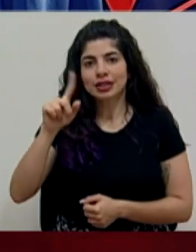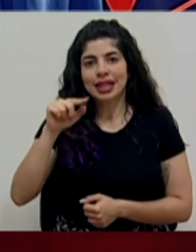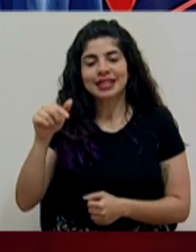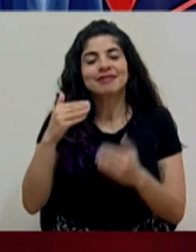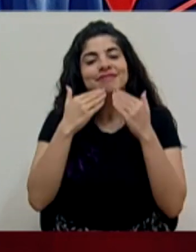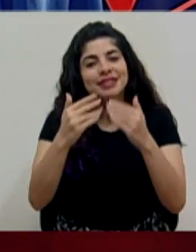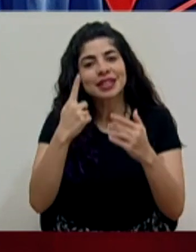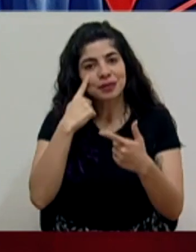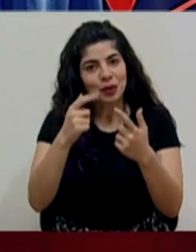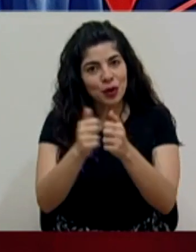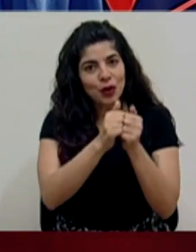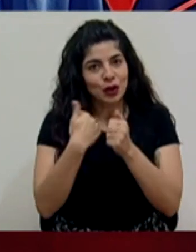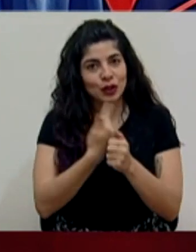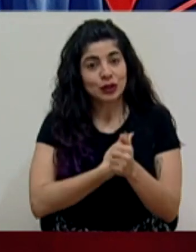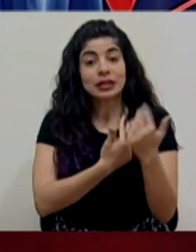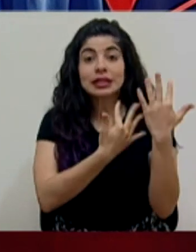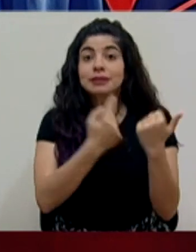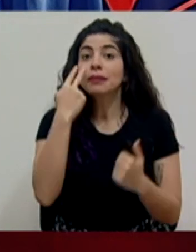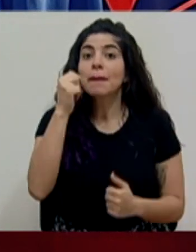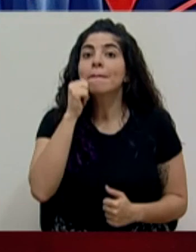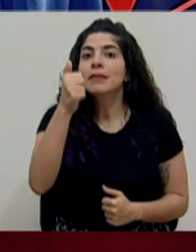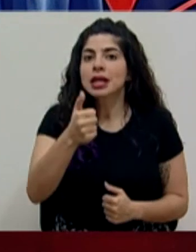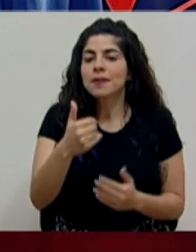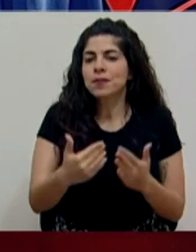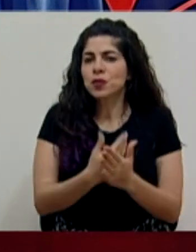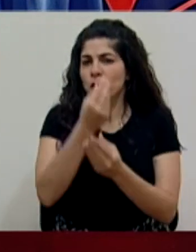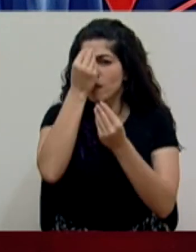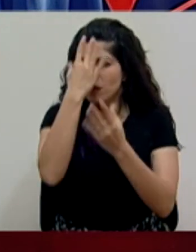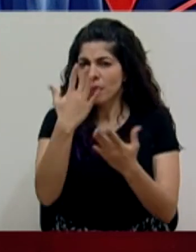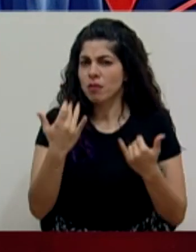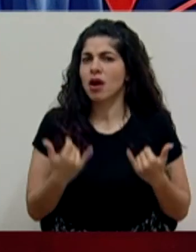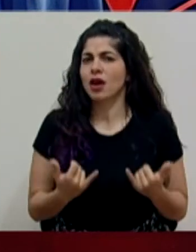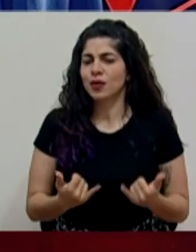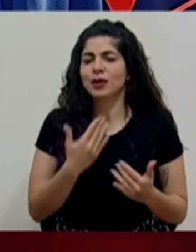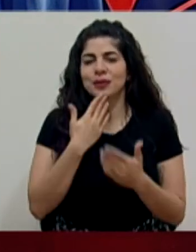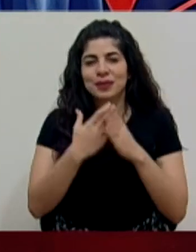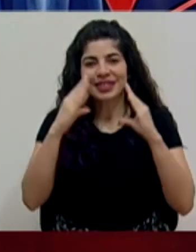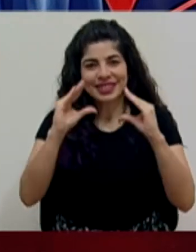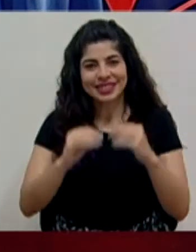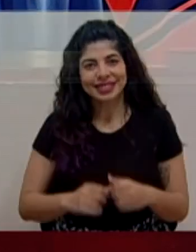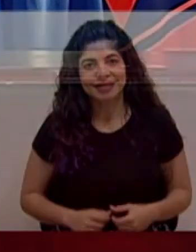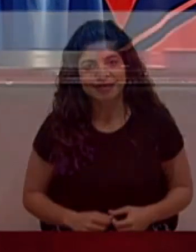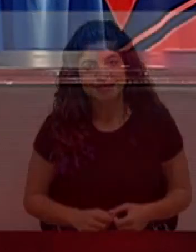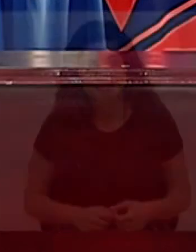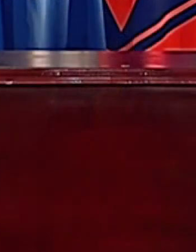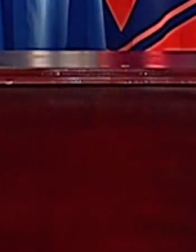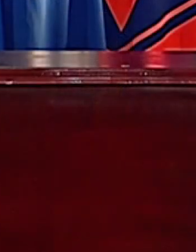Gracias por acompañarnos. Los esperamos mañana con una nueva actualización. Muy buenas tardes.